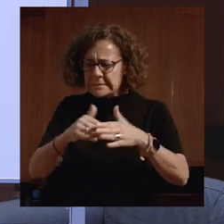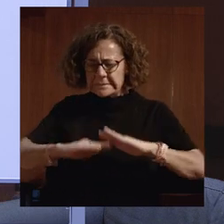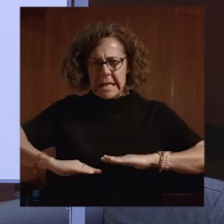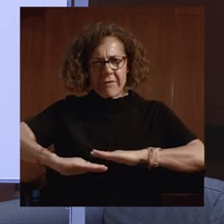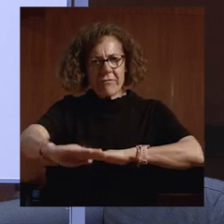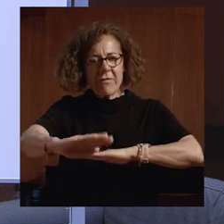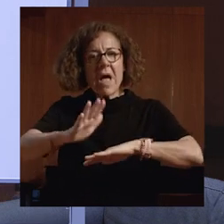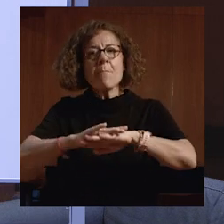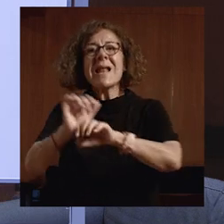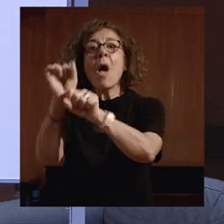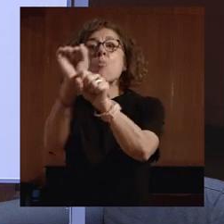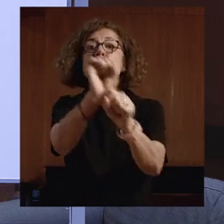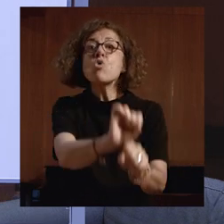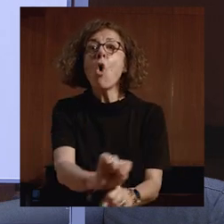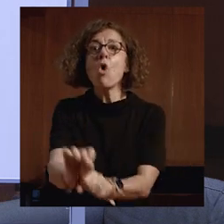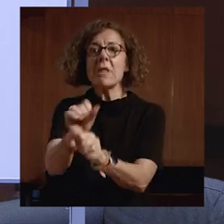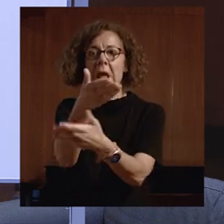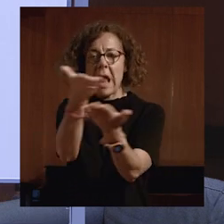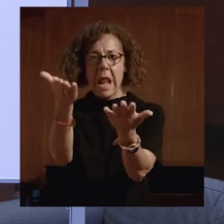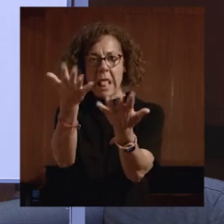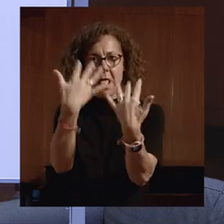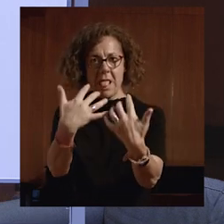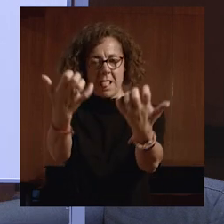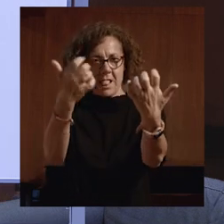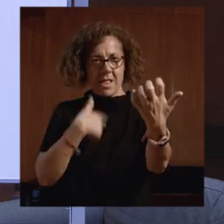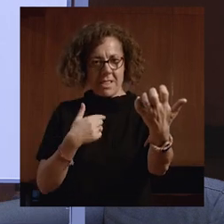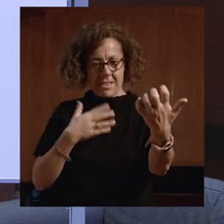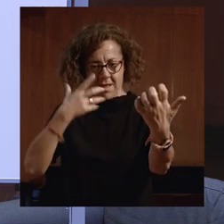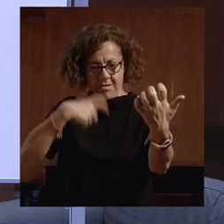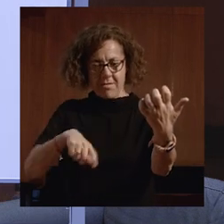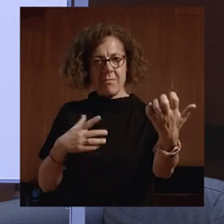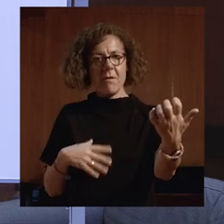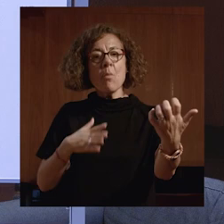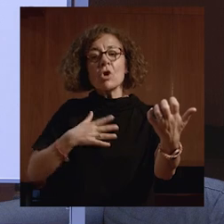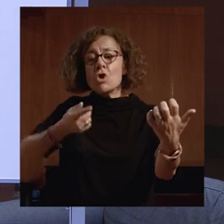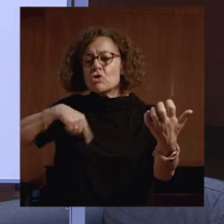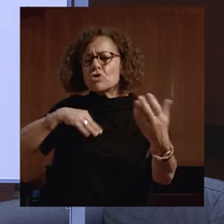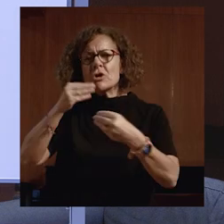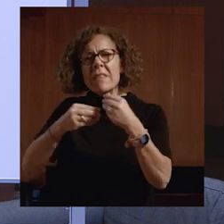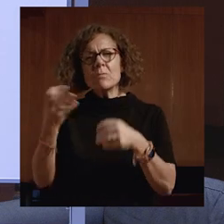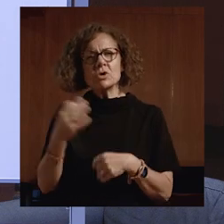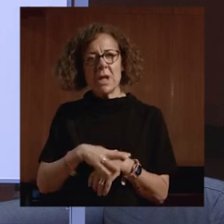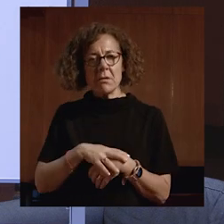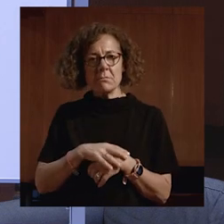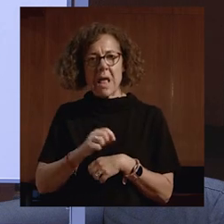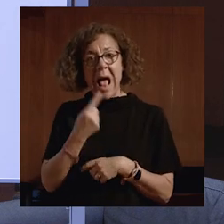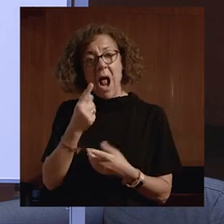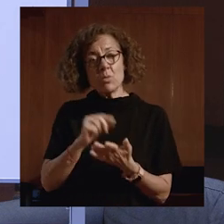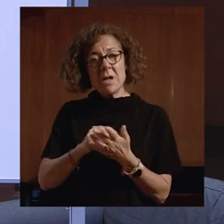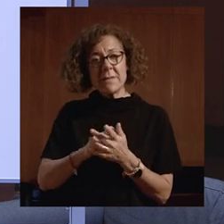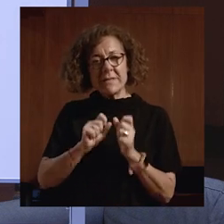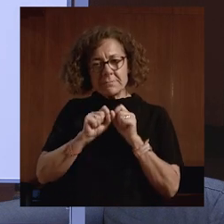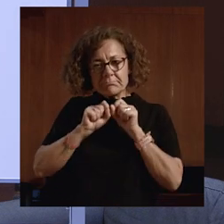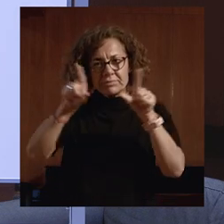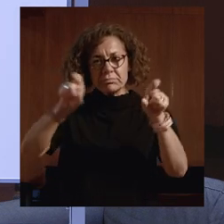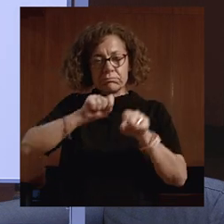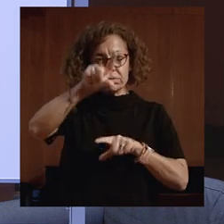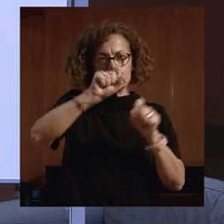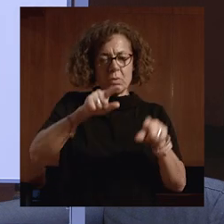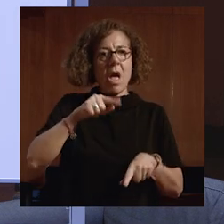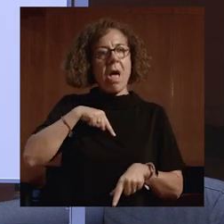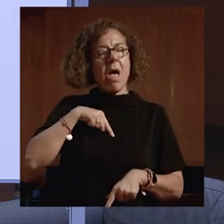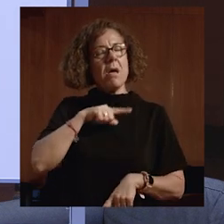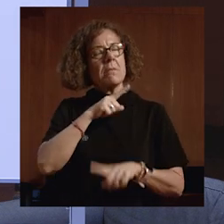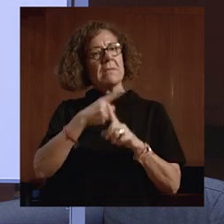hecho para proteger al público de nosotros. Porque lo que nosotros hacemos salpica. A nivel emocional, yo a veces he